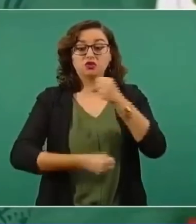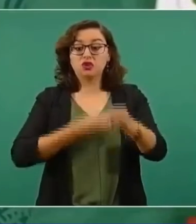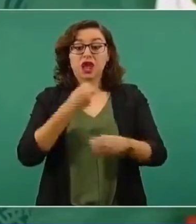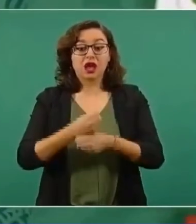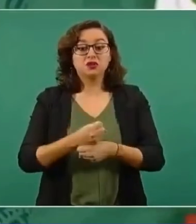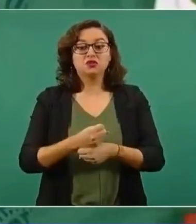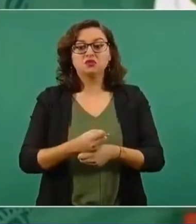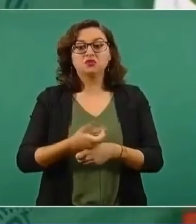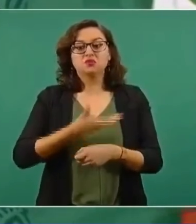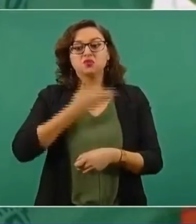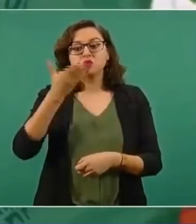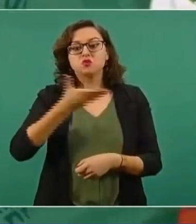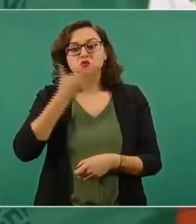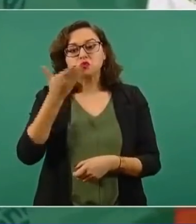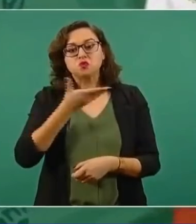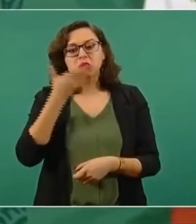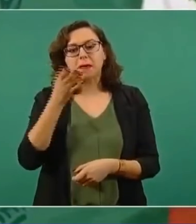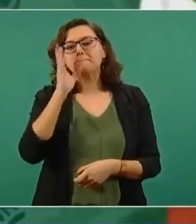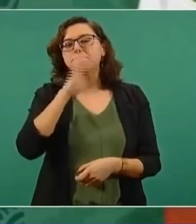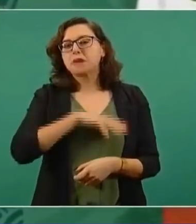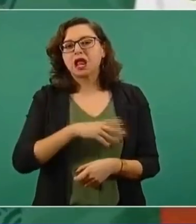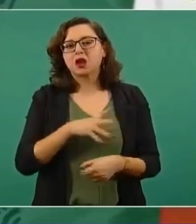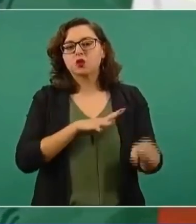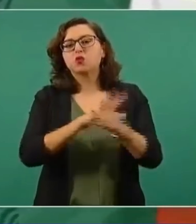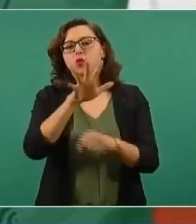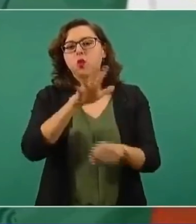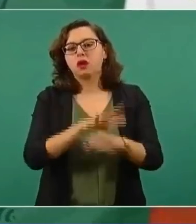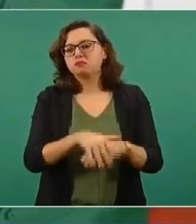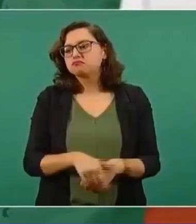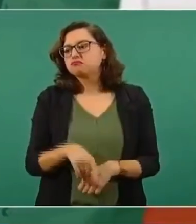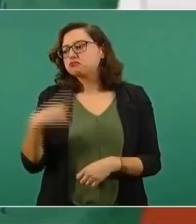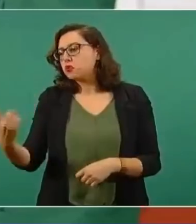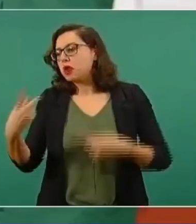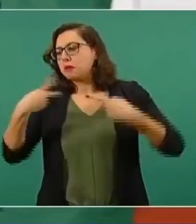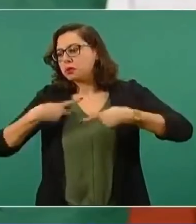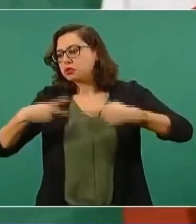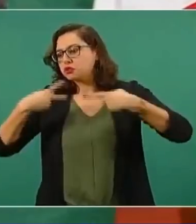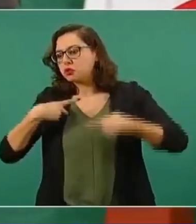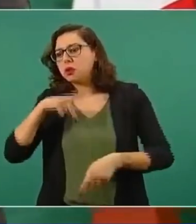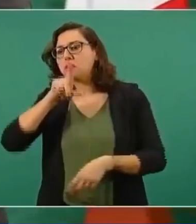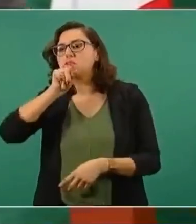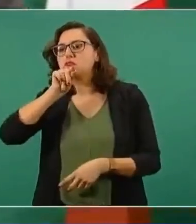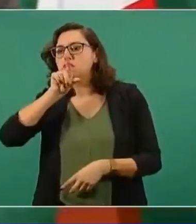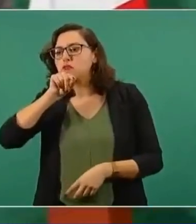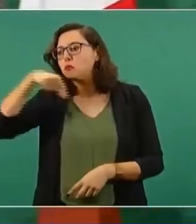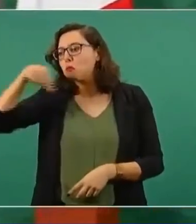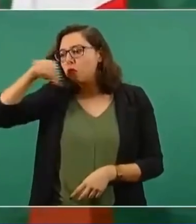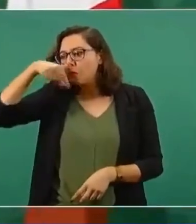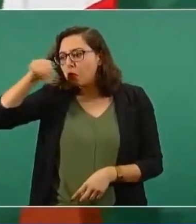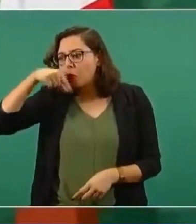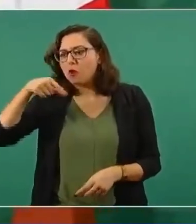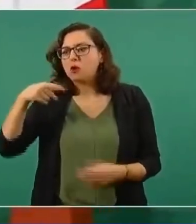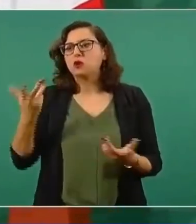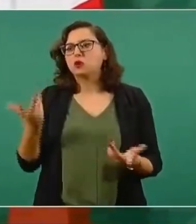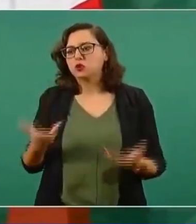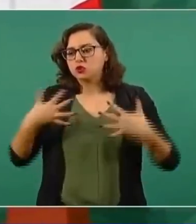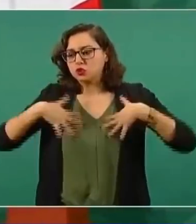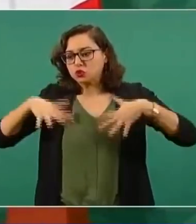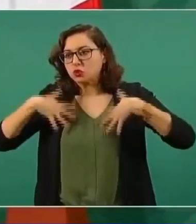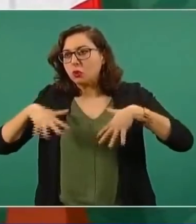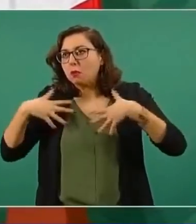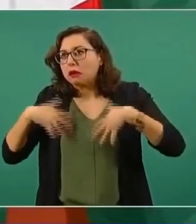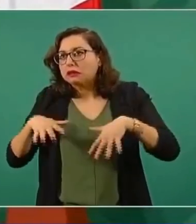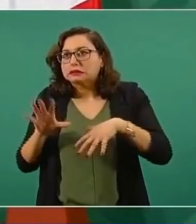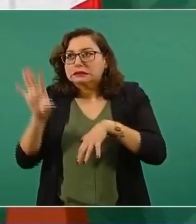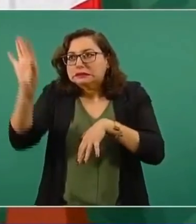ratero solo al que se robaba una gallina, al que se robaba un pavo, al que se robaba la ropa